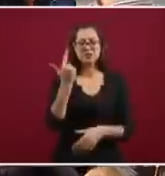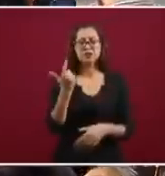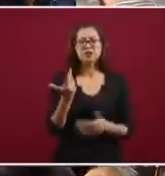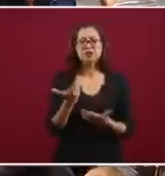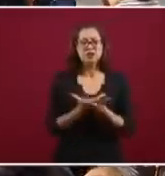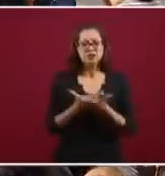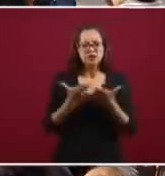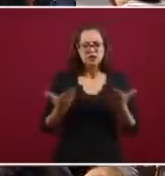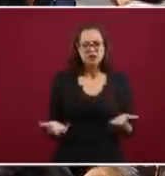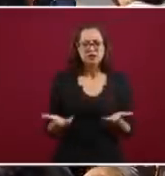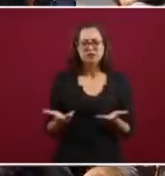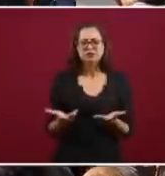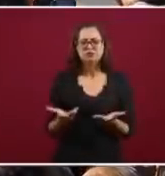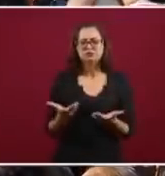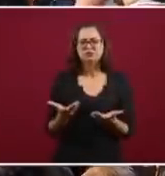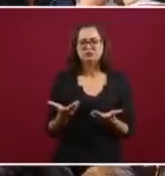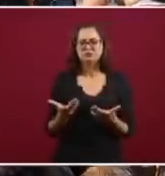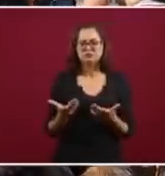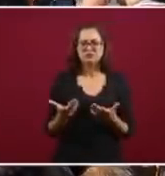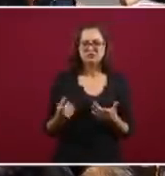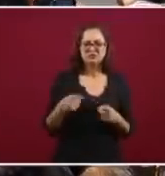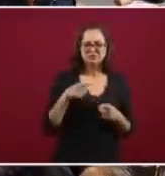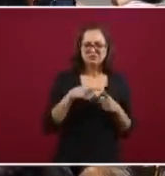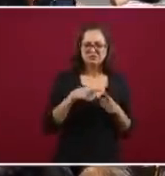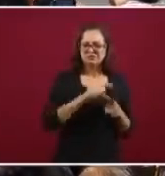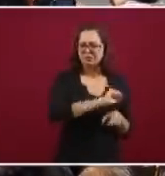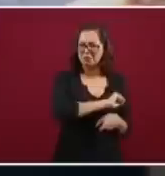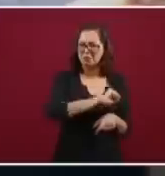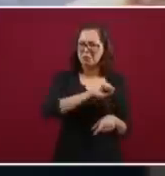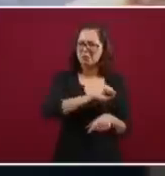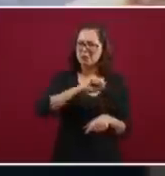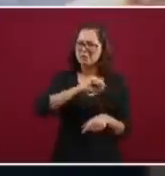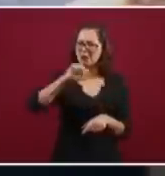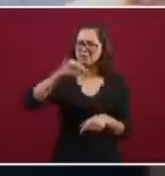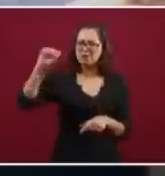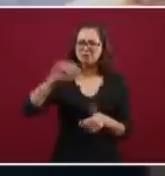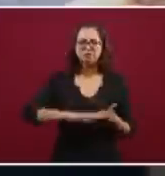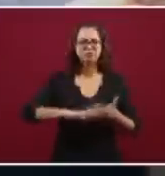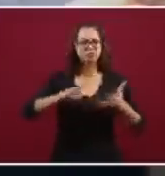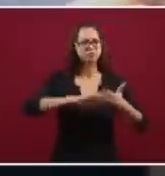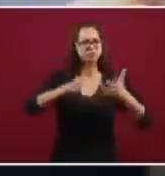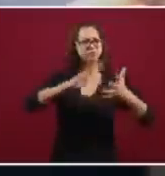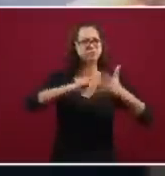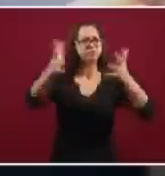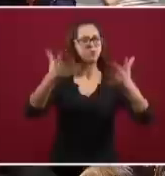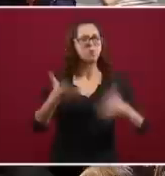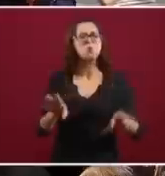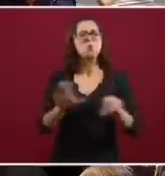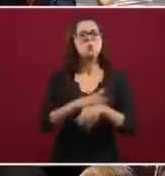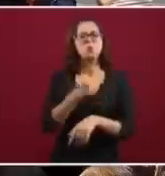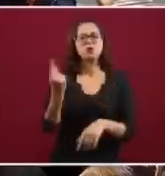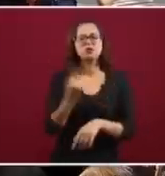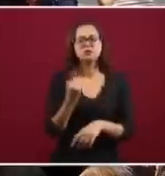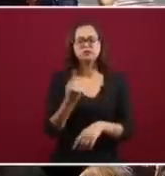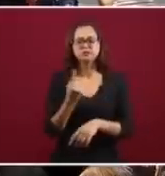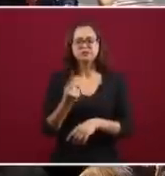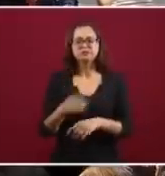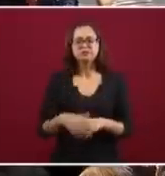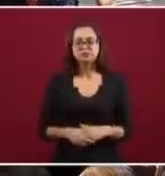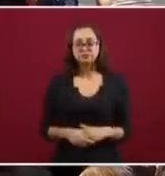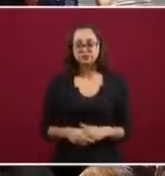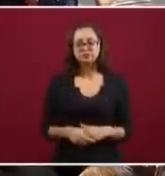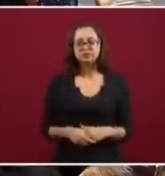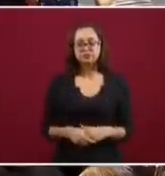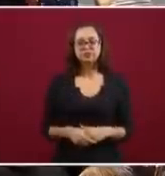este… pues no es repunte, es una constante en la violencia que se genera en el país? Porque venía una